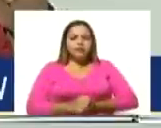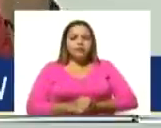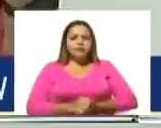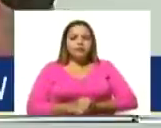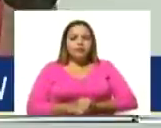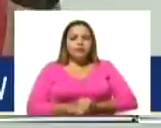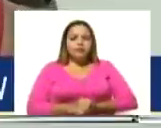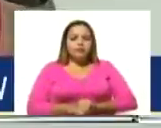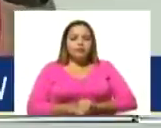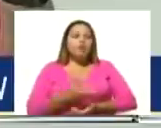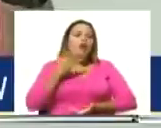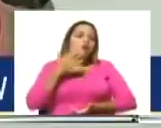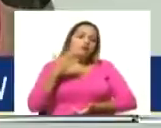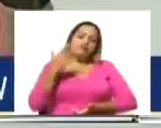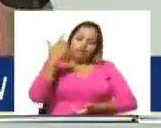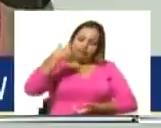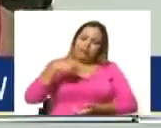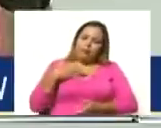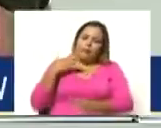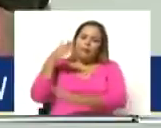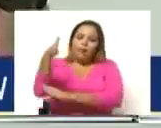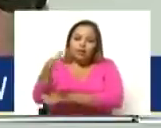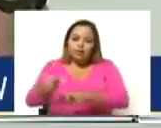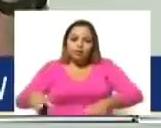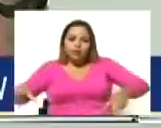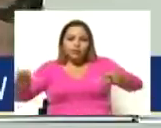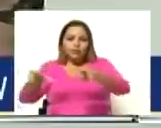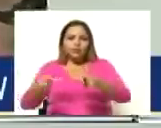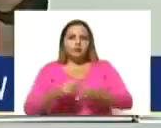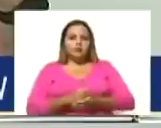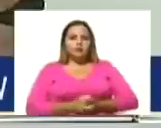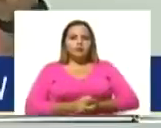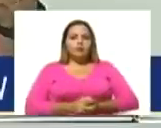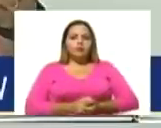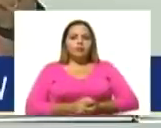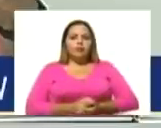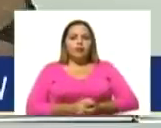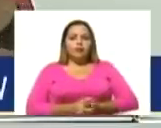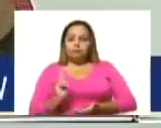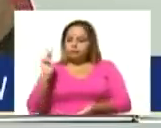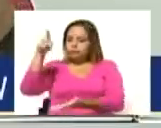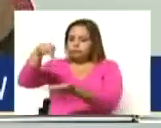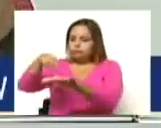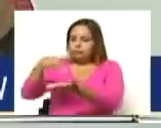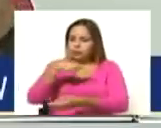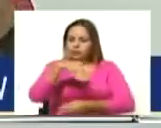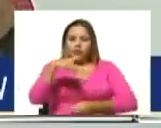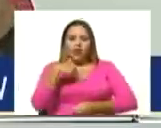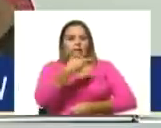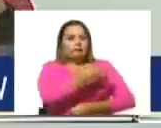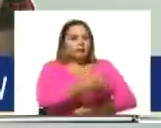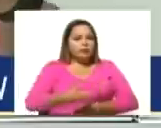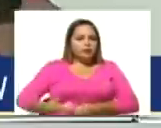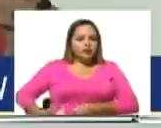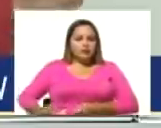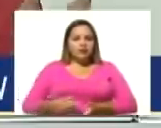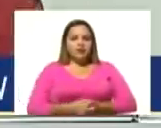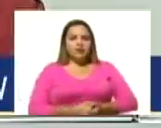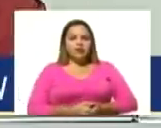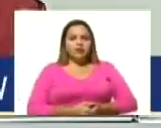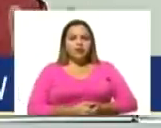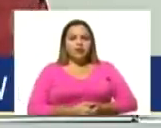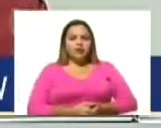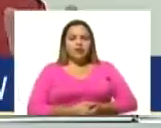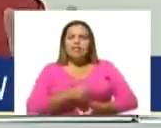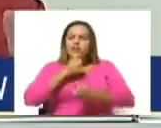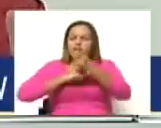cuando uno va a estos sitios afectados, la sola presencia nuestra, en este caso del presidente, impide hacer algunas